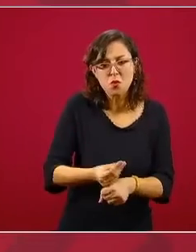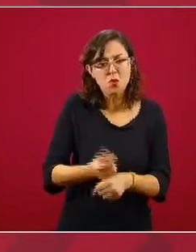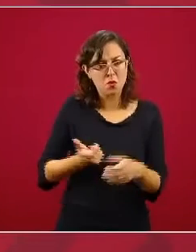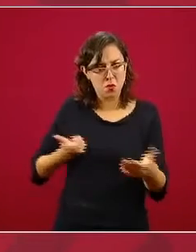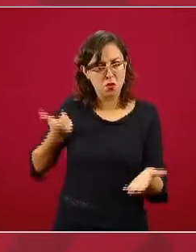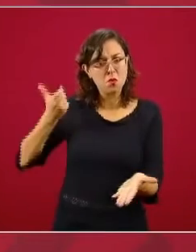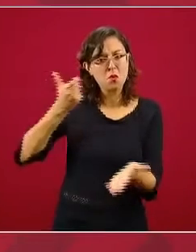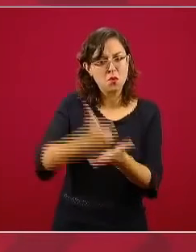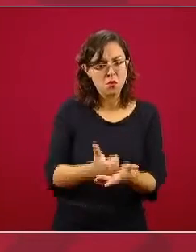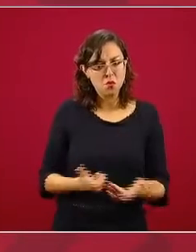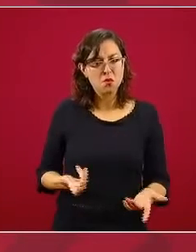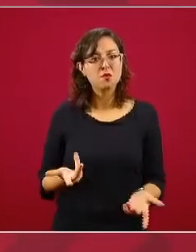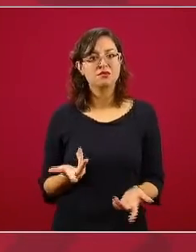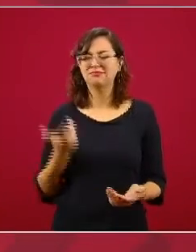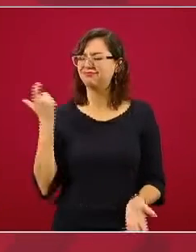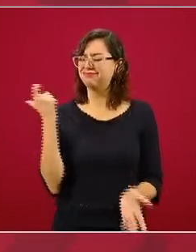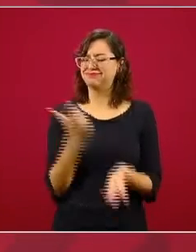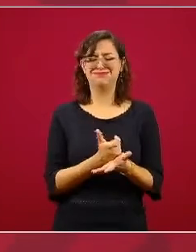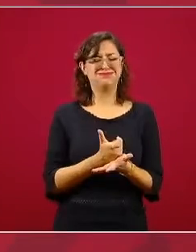incluso